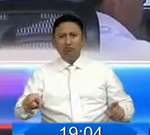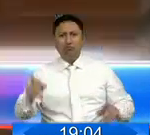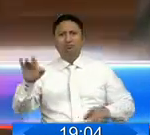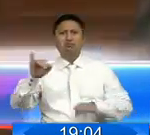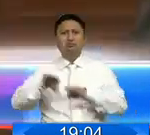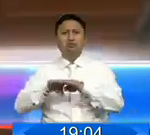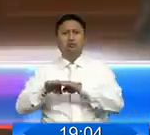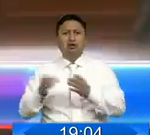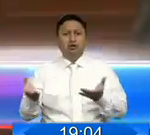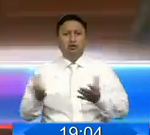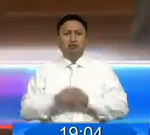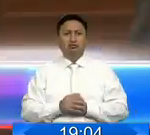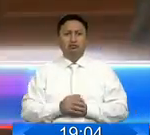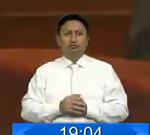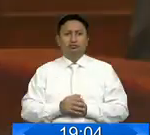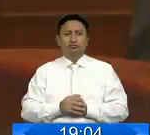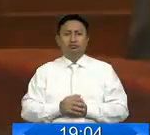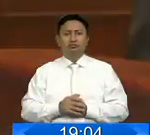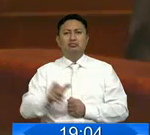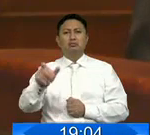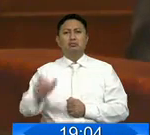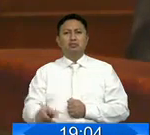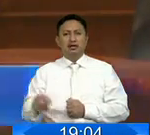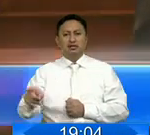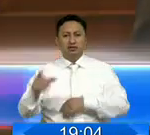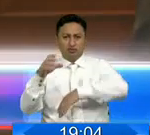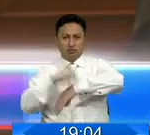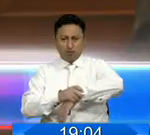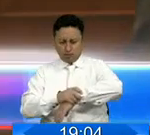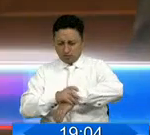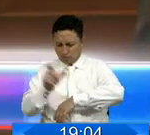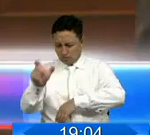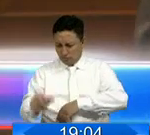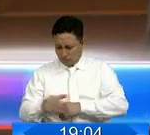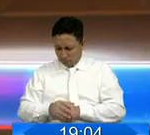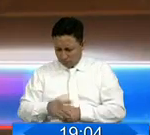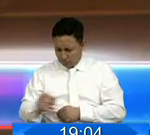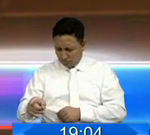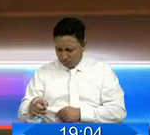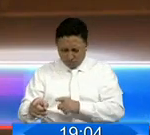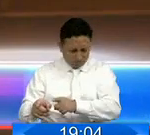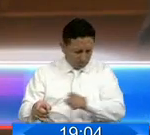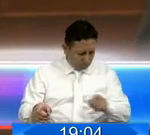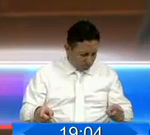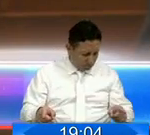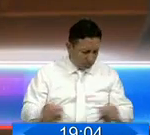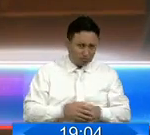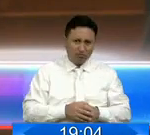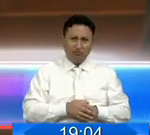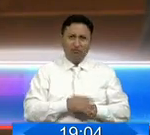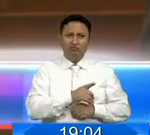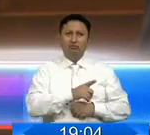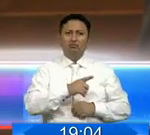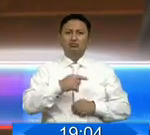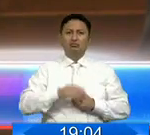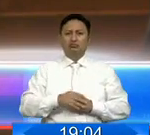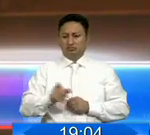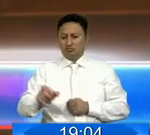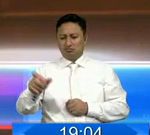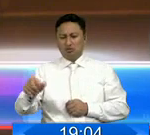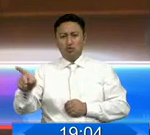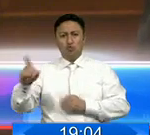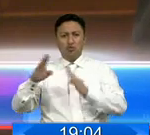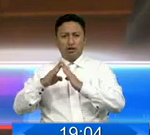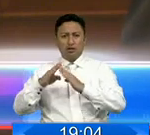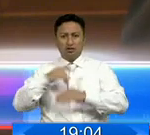Ibarra. Verificando en la ficha del usuario, se puede visualizar que se encontraba cargando en línea, y aún